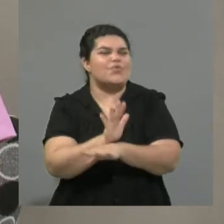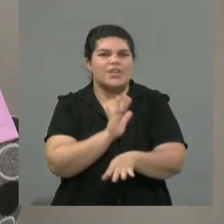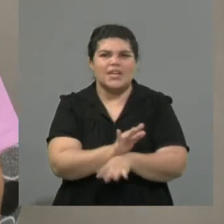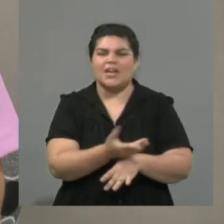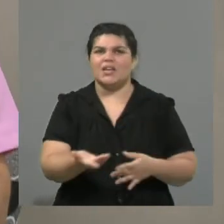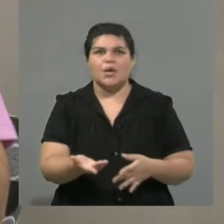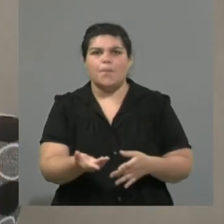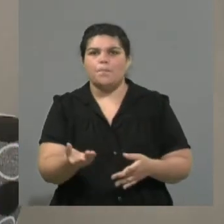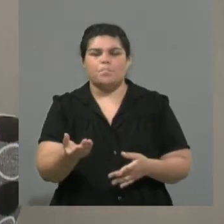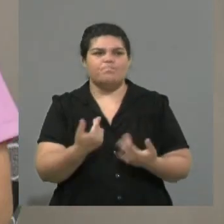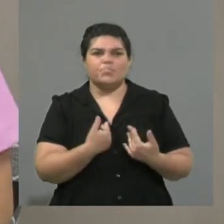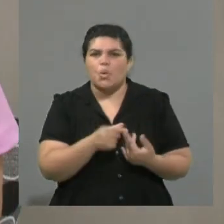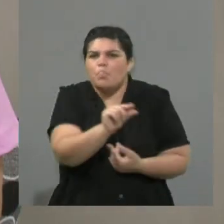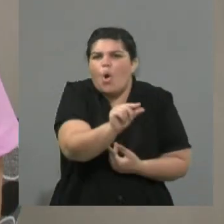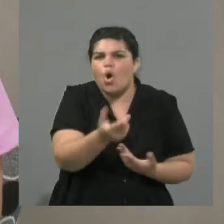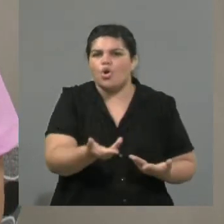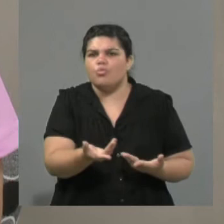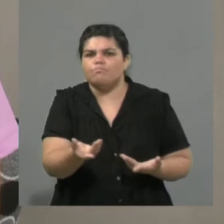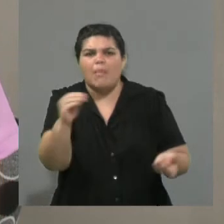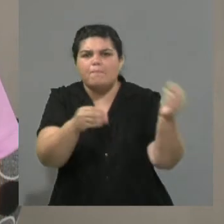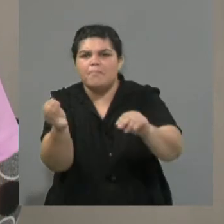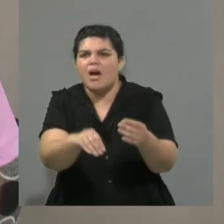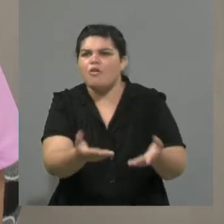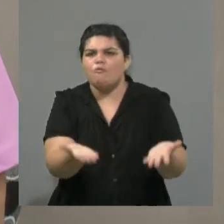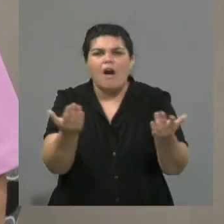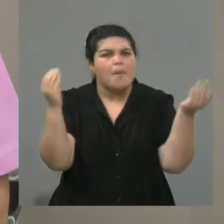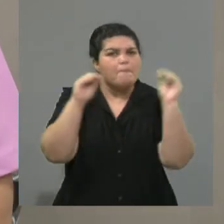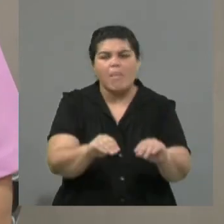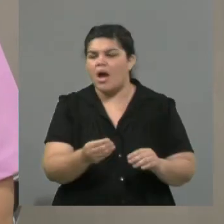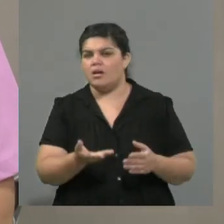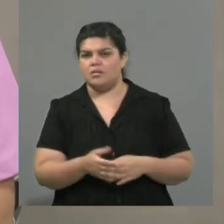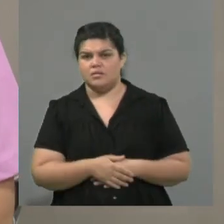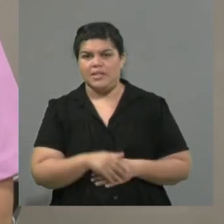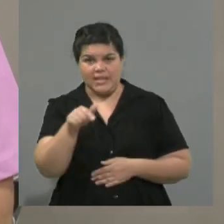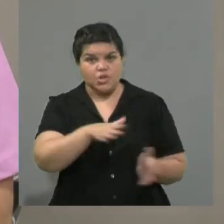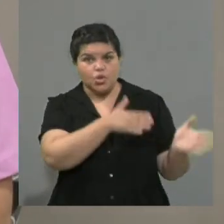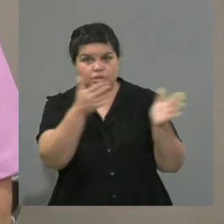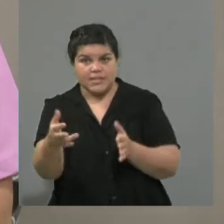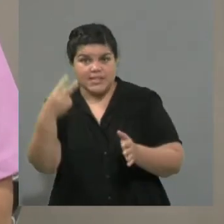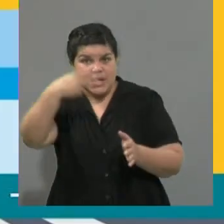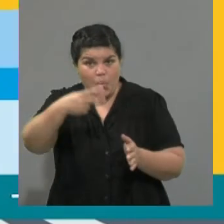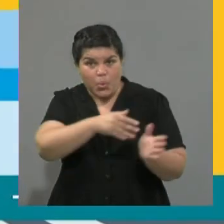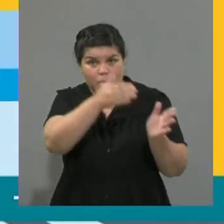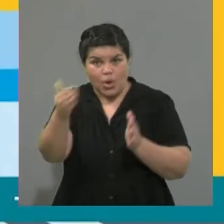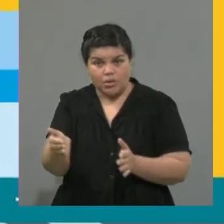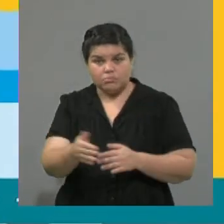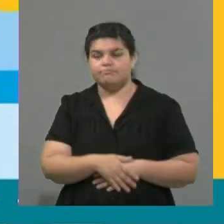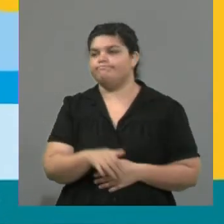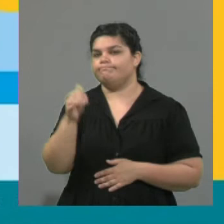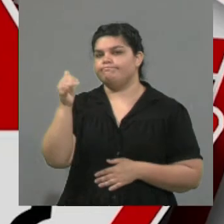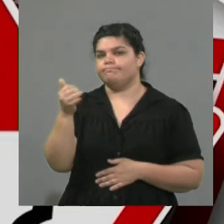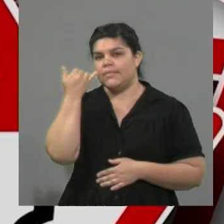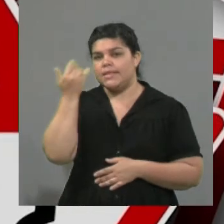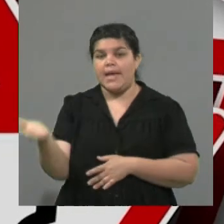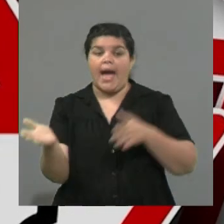en la Argentina. ¿Tiene que ver con eso del decenio, del segundo decenio? Sin duda. Es más, ya en el primer